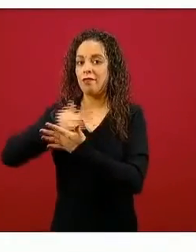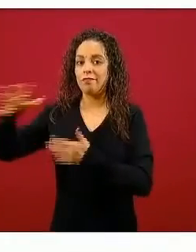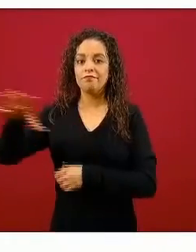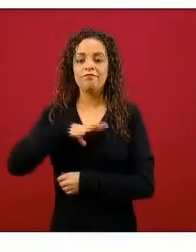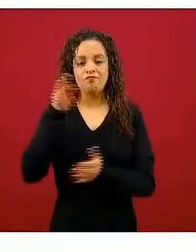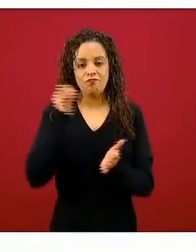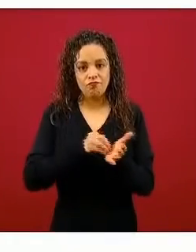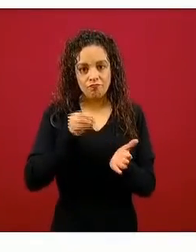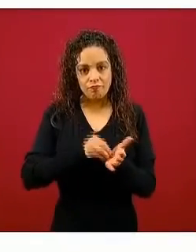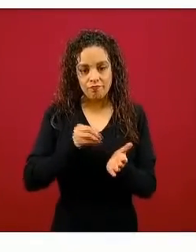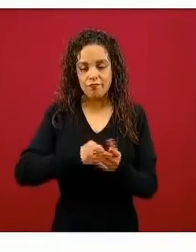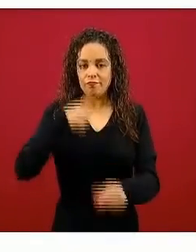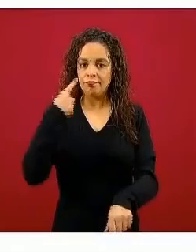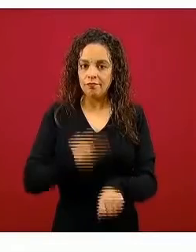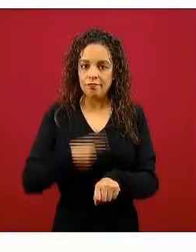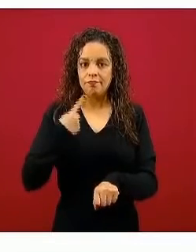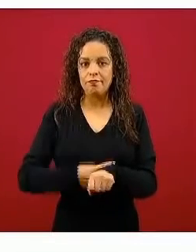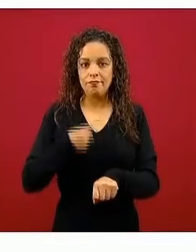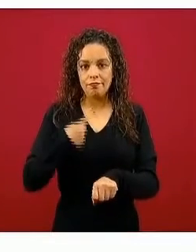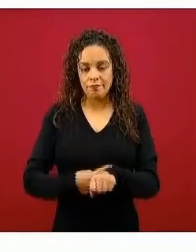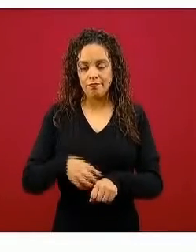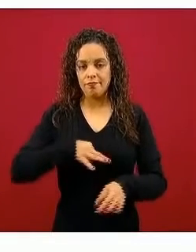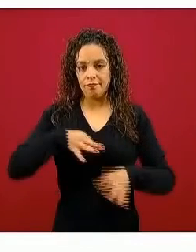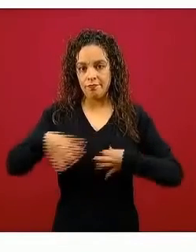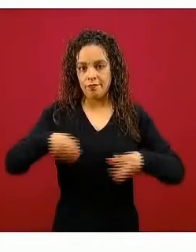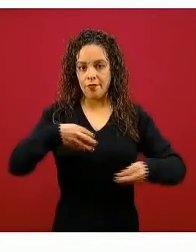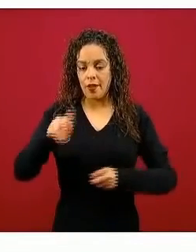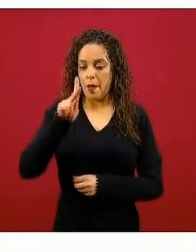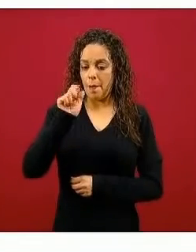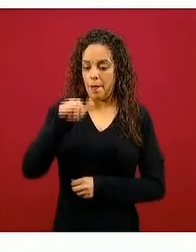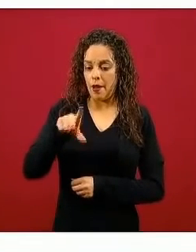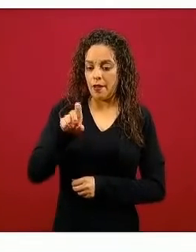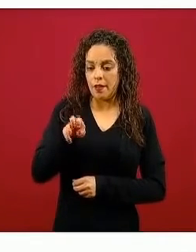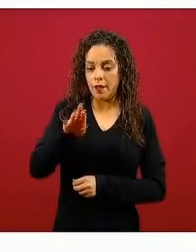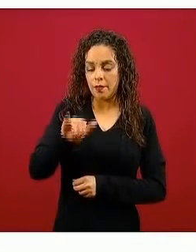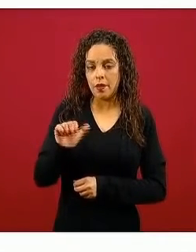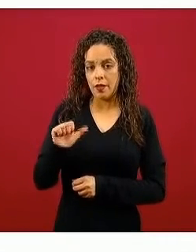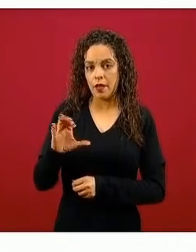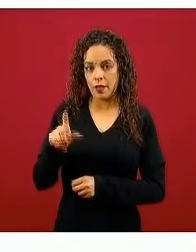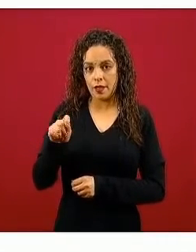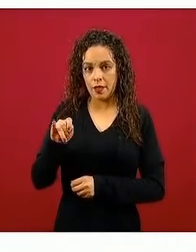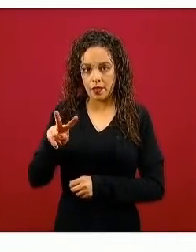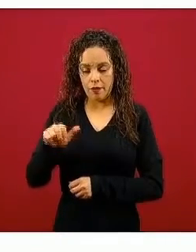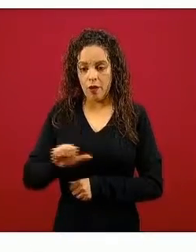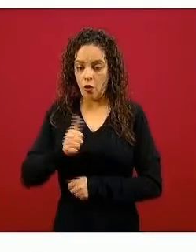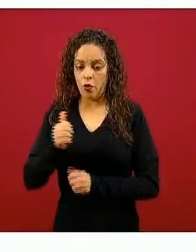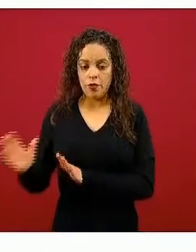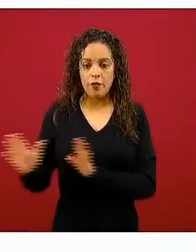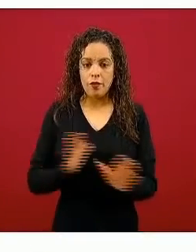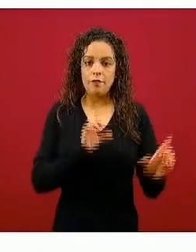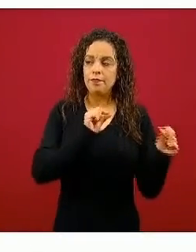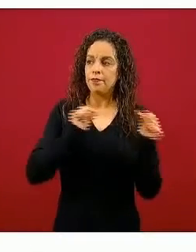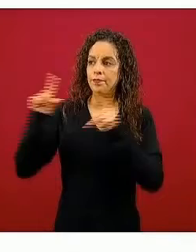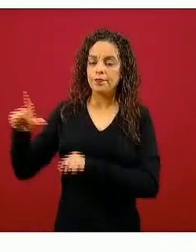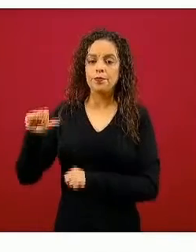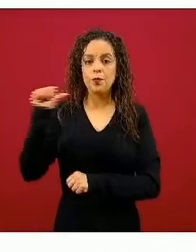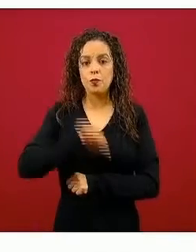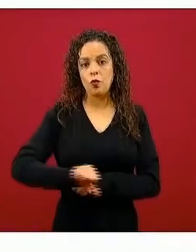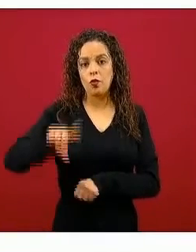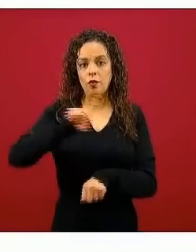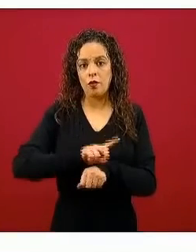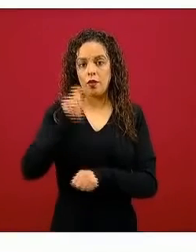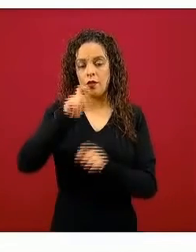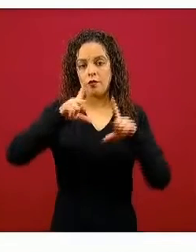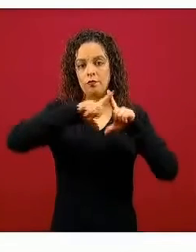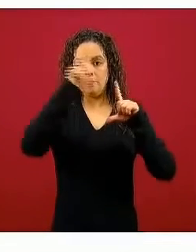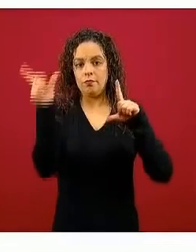de casos de esta pandemia activa. Veamos la siguiente diapositiva, que es la actualización de los números para el día de hoy de la República